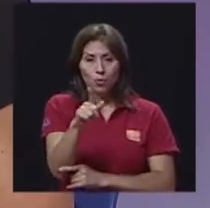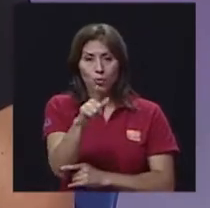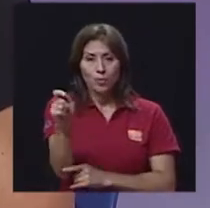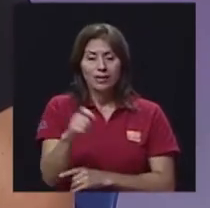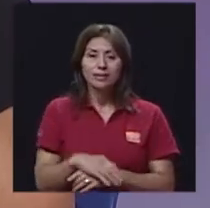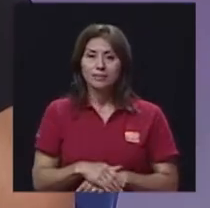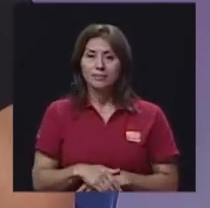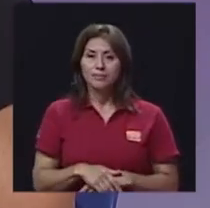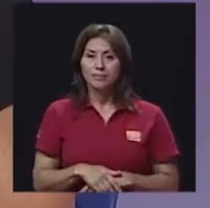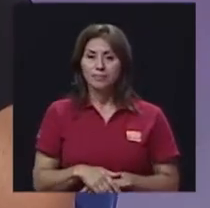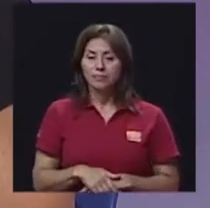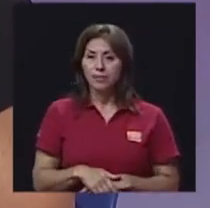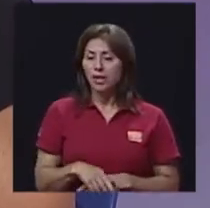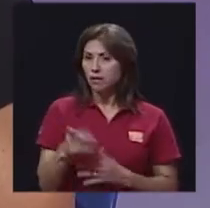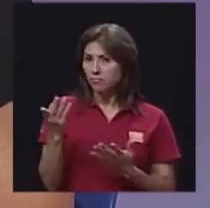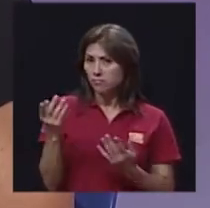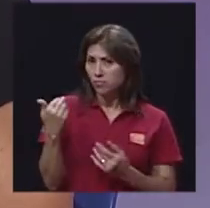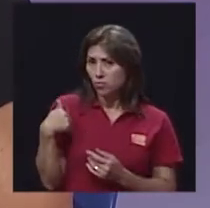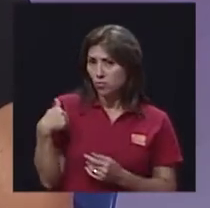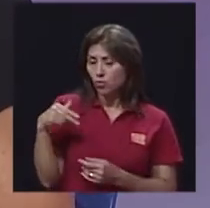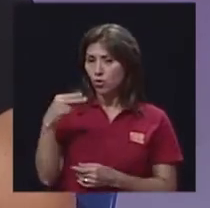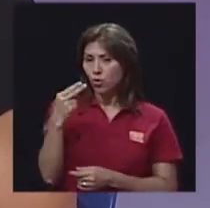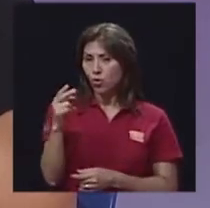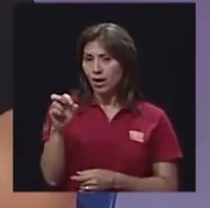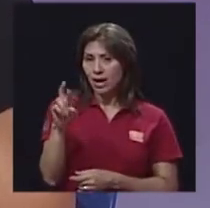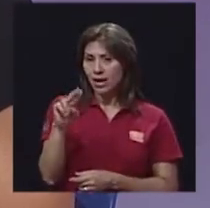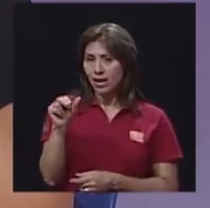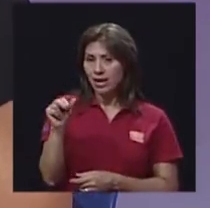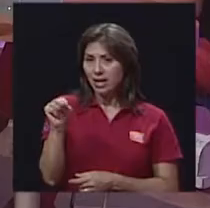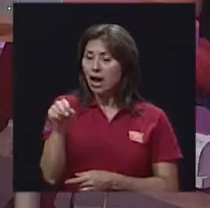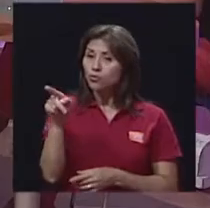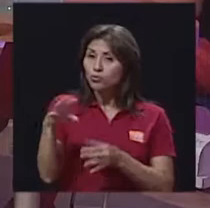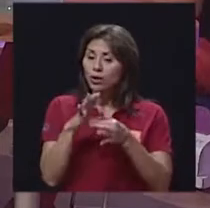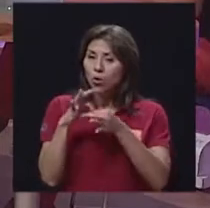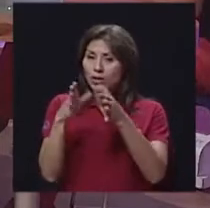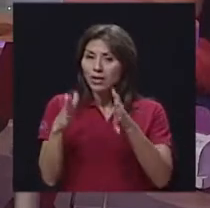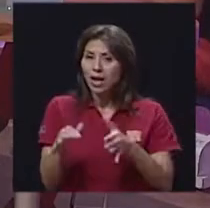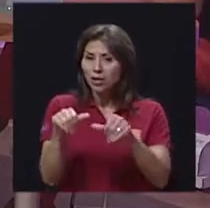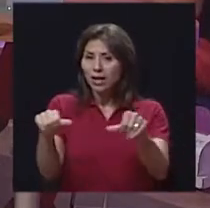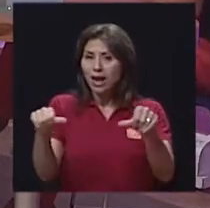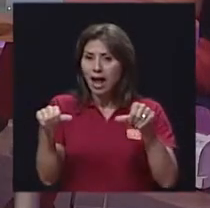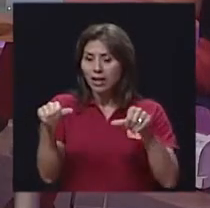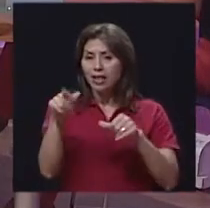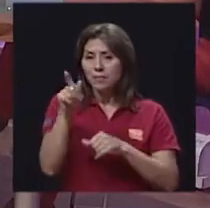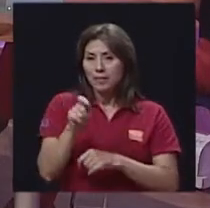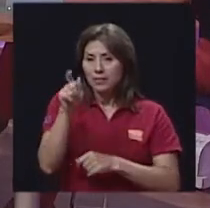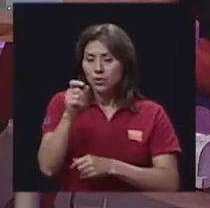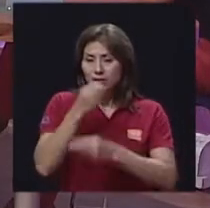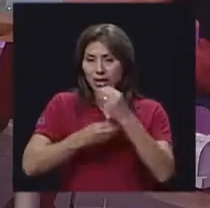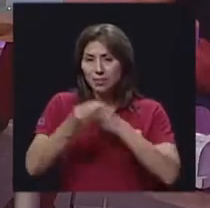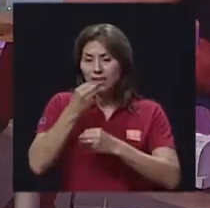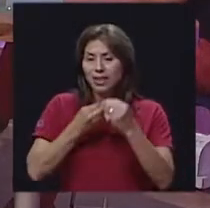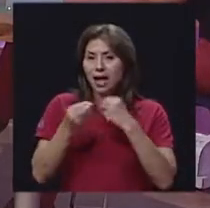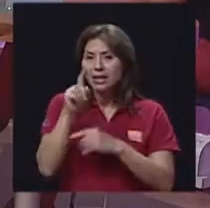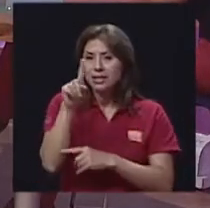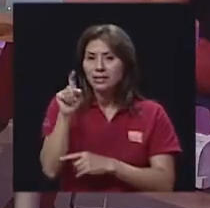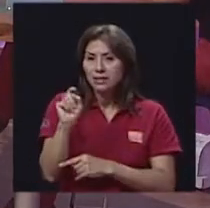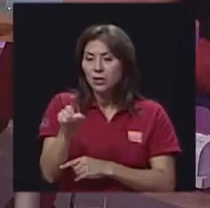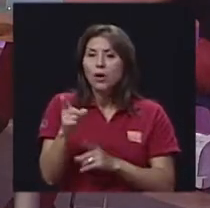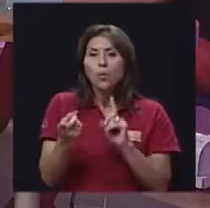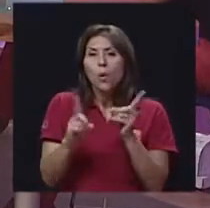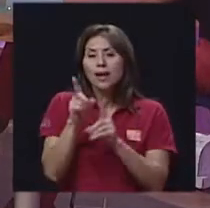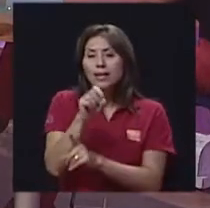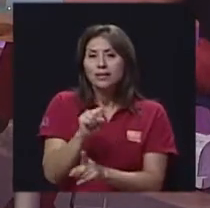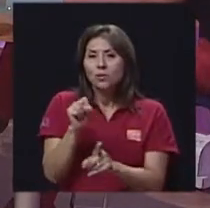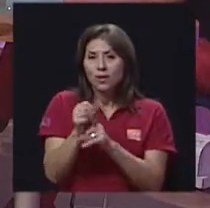perspectiva, don Hernán, en su papel de coordinador del área de pensiones alimentarias, ¿cuál es la situación